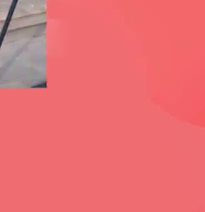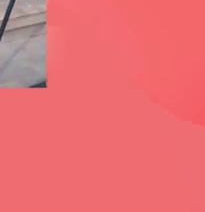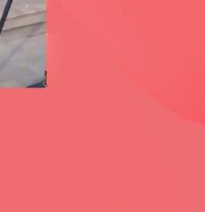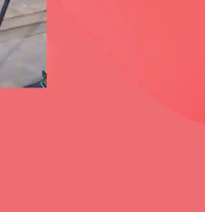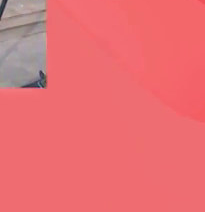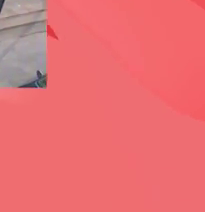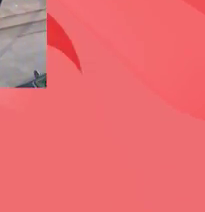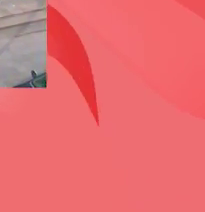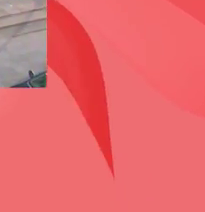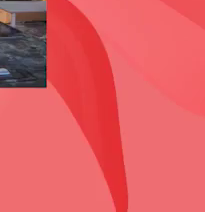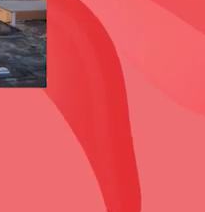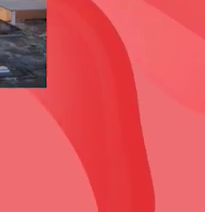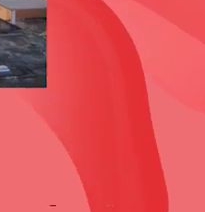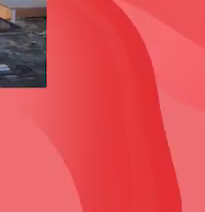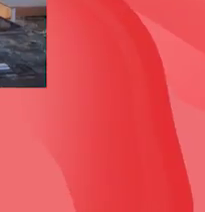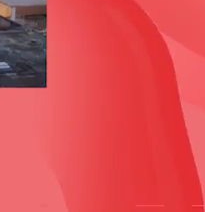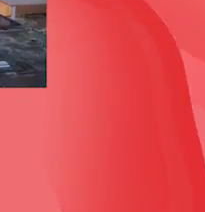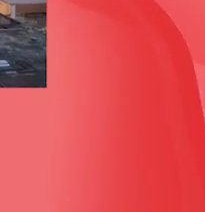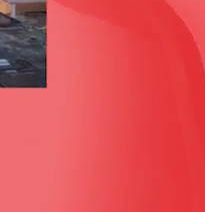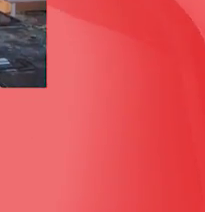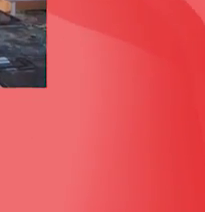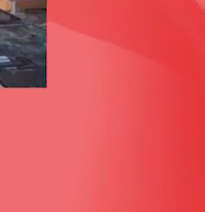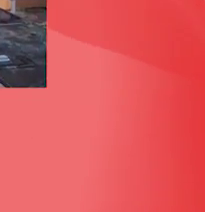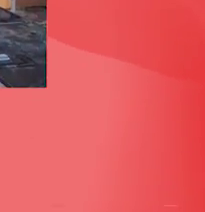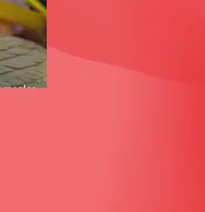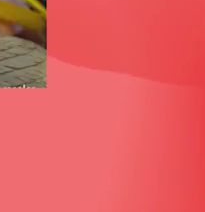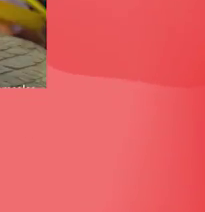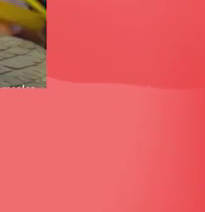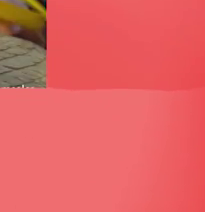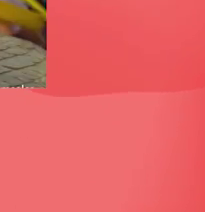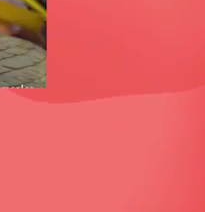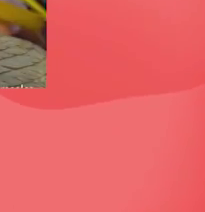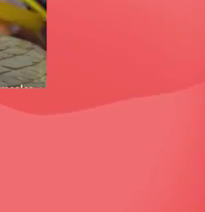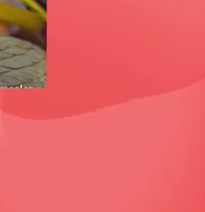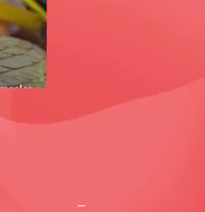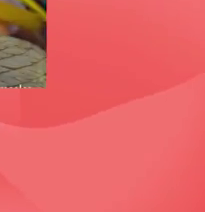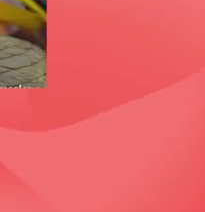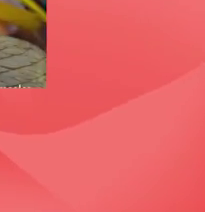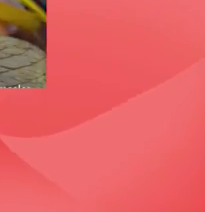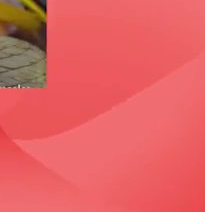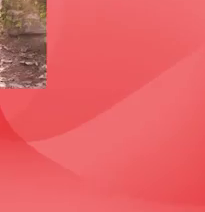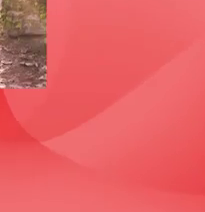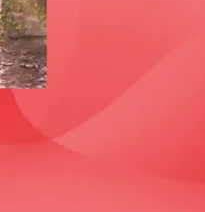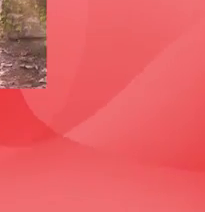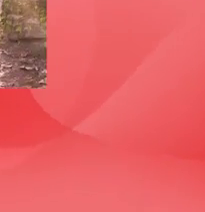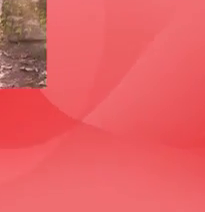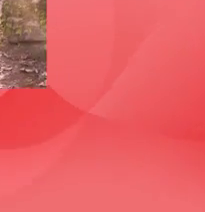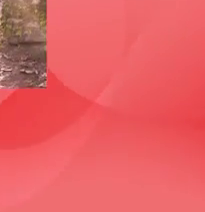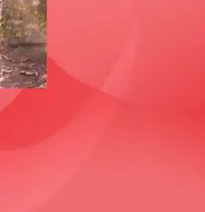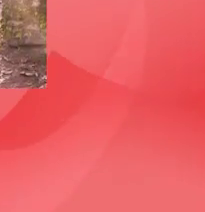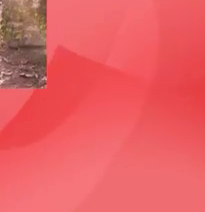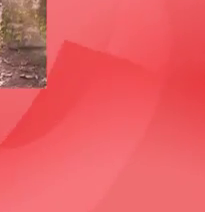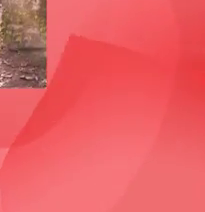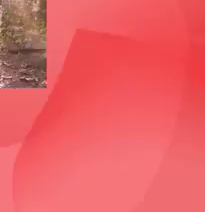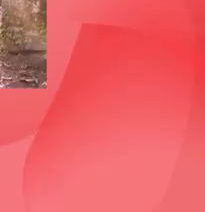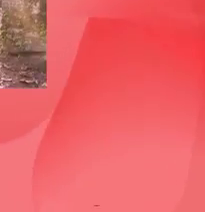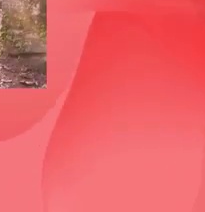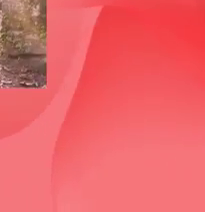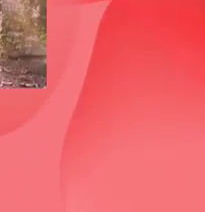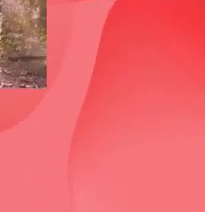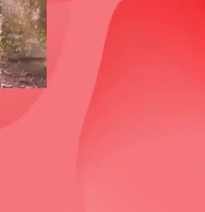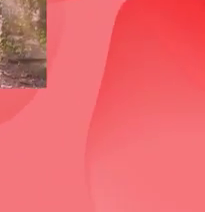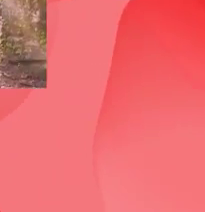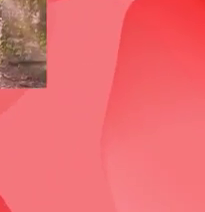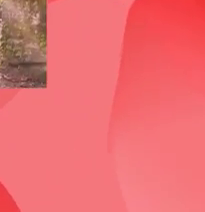Conina al comenzar. Los arcos, Amealco, muñecas y telar. Dios bendiga a todos